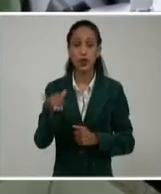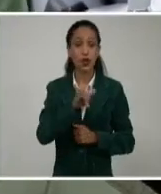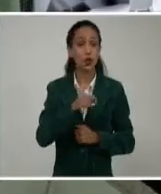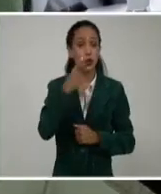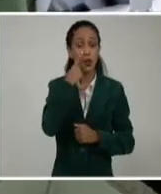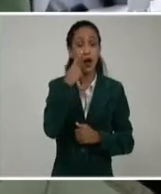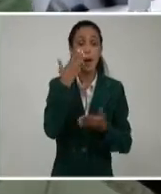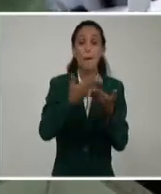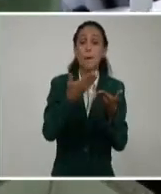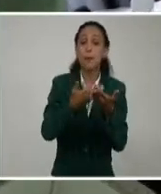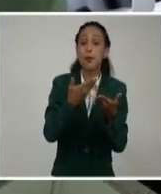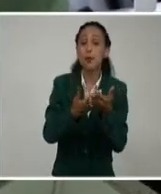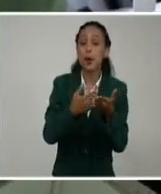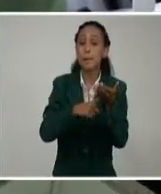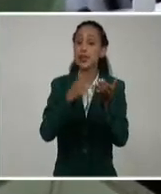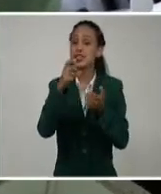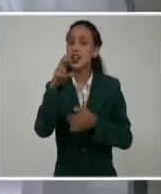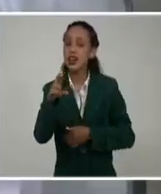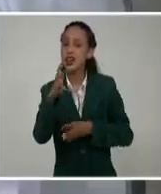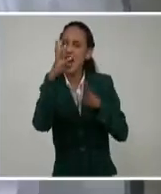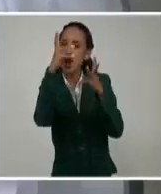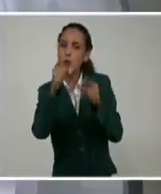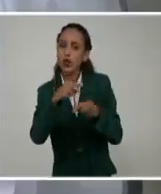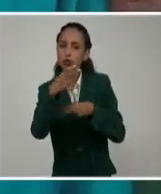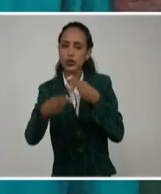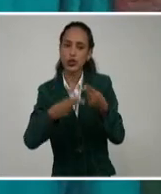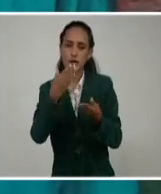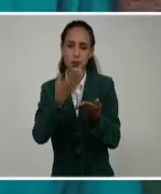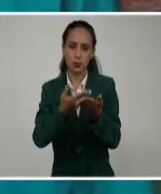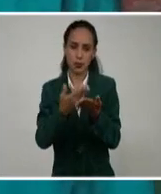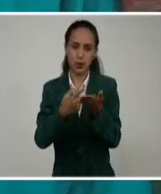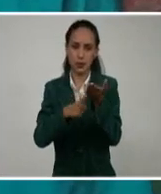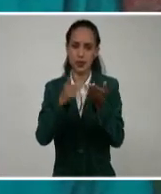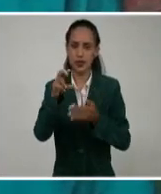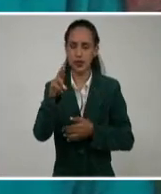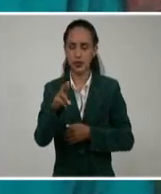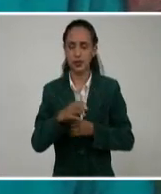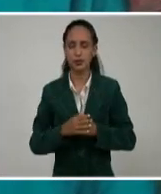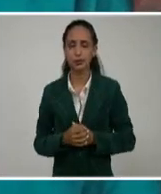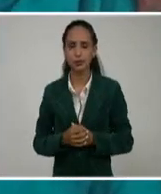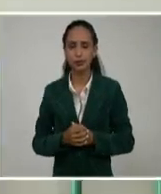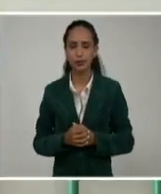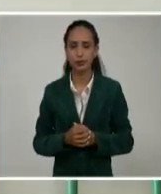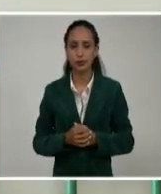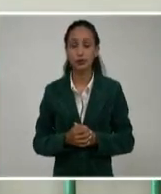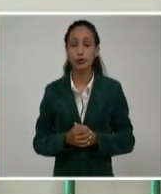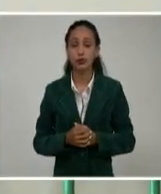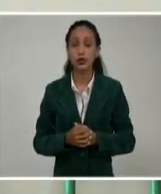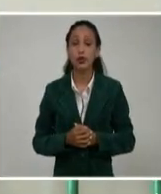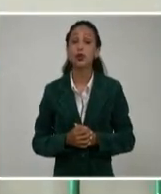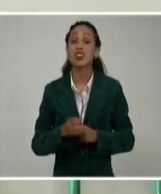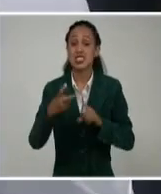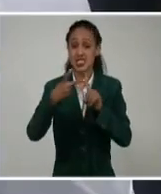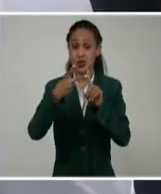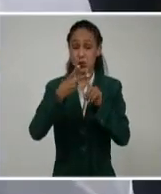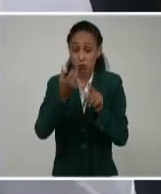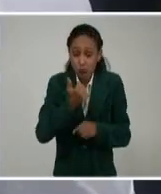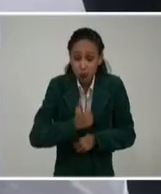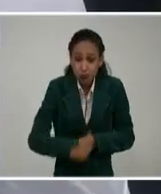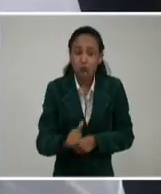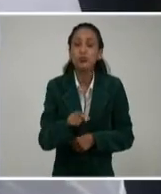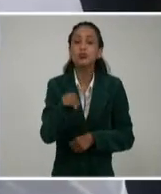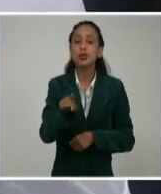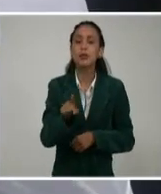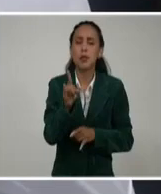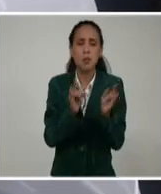se lo hizo, para poder darle salida a todo el que le toque. Un punto de alerta es la confirmación del segundo recién nacido con el virus SARS-CoV-2. Las